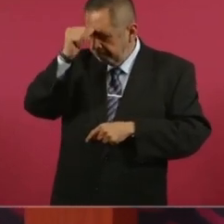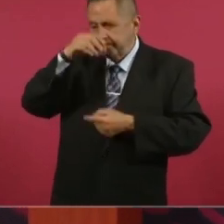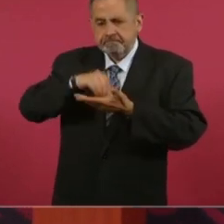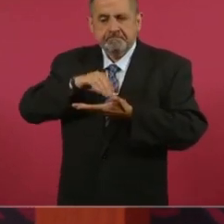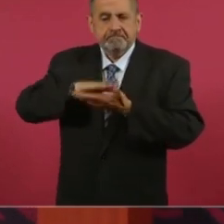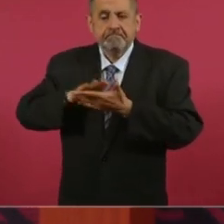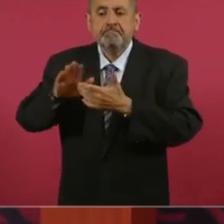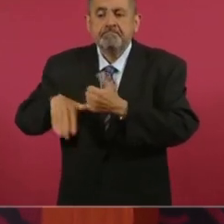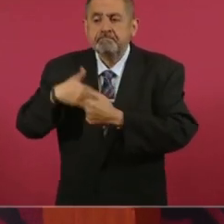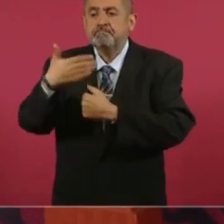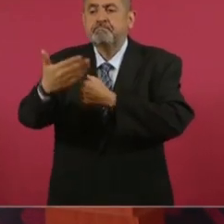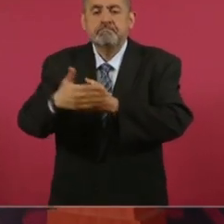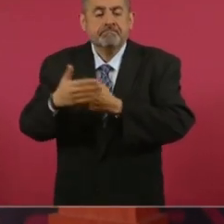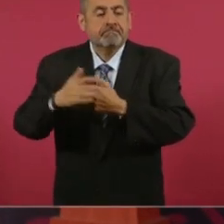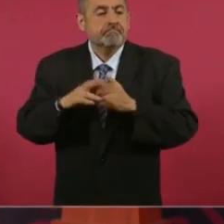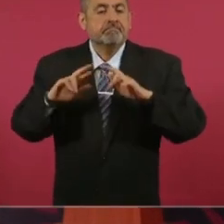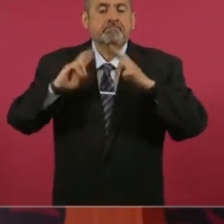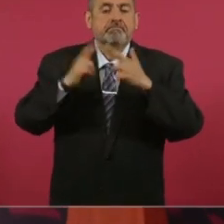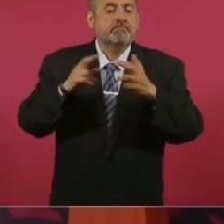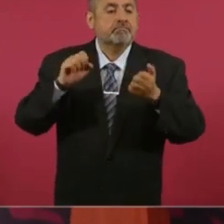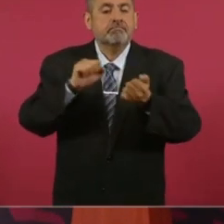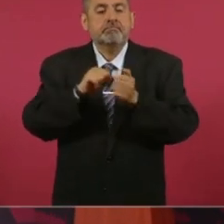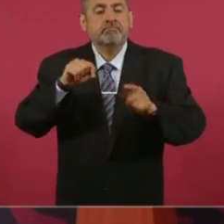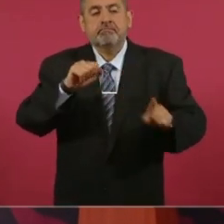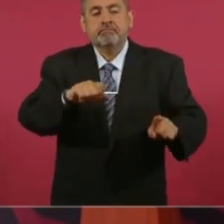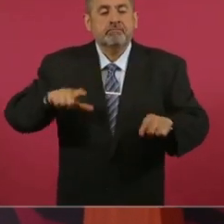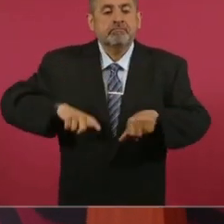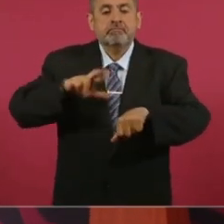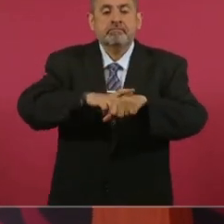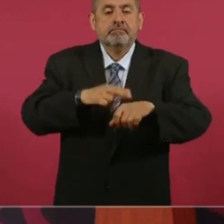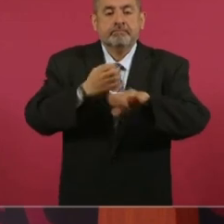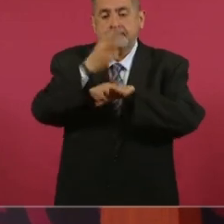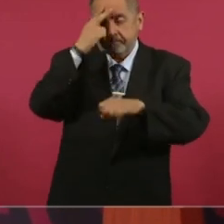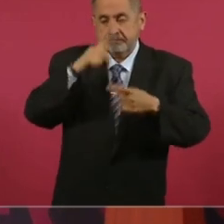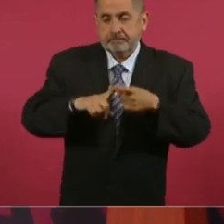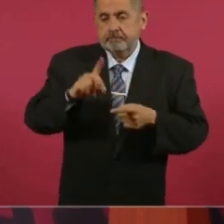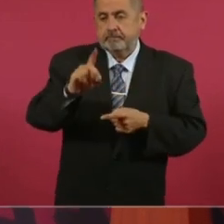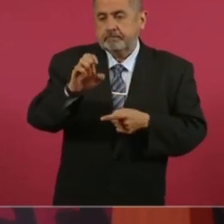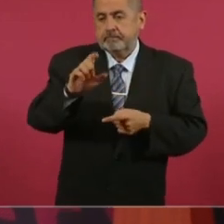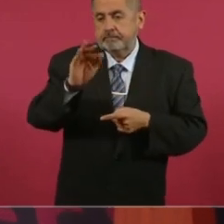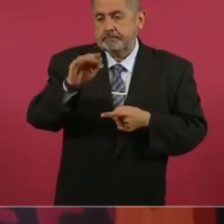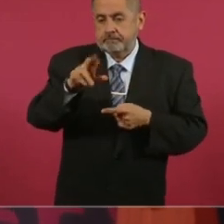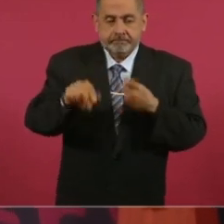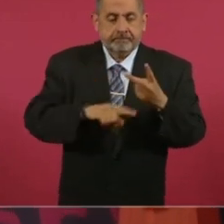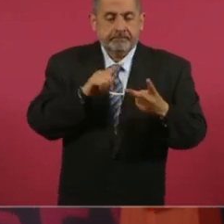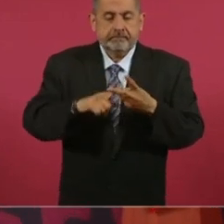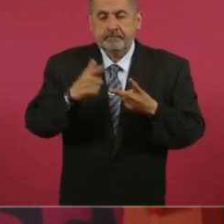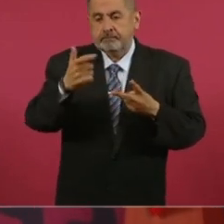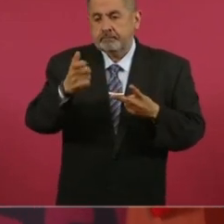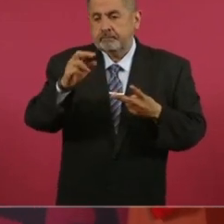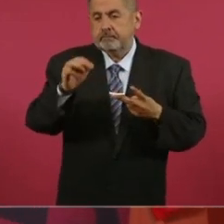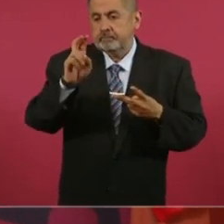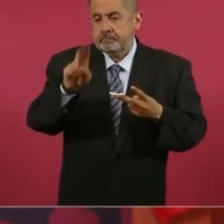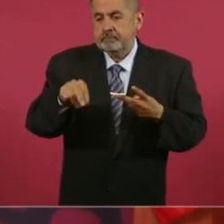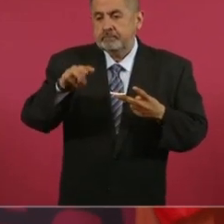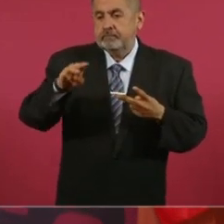una reunión con la maestra Delfina, con Germán Martínez,